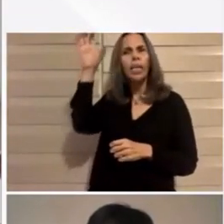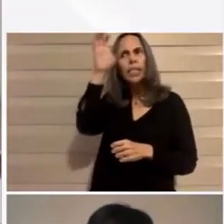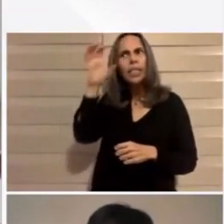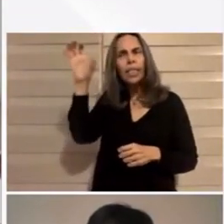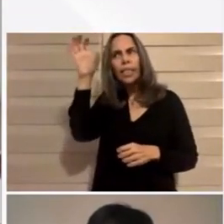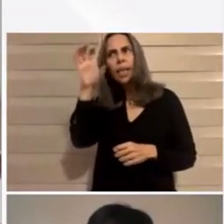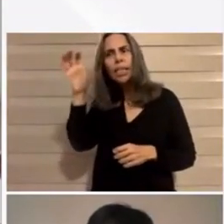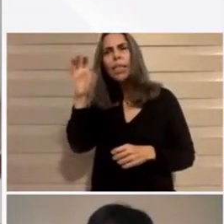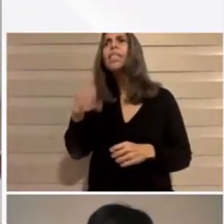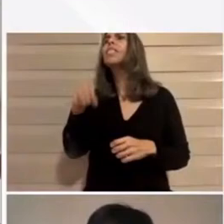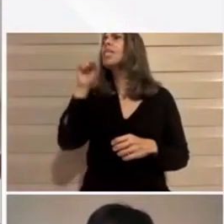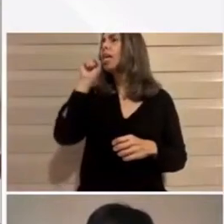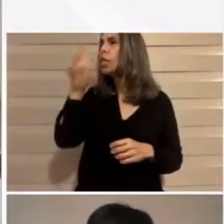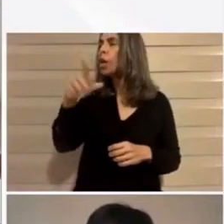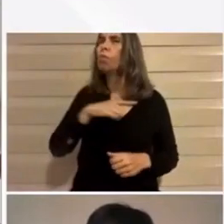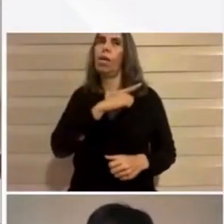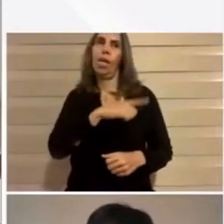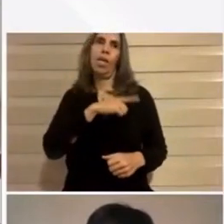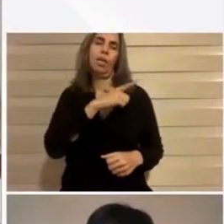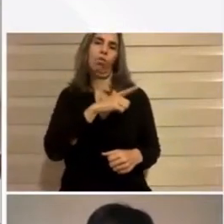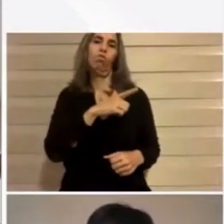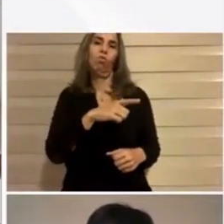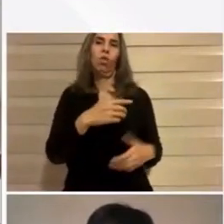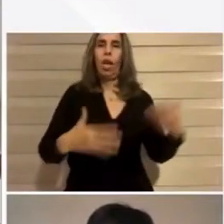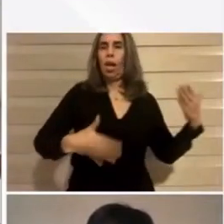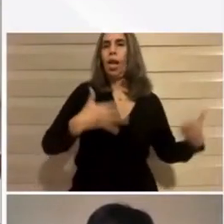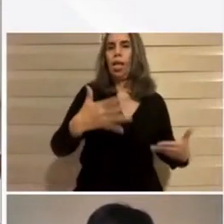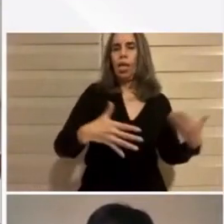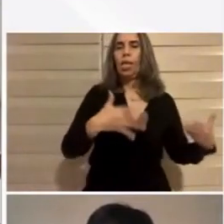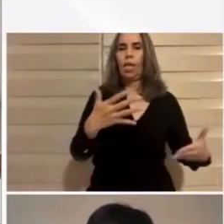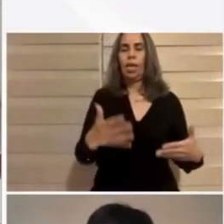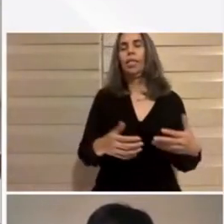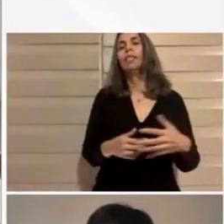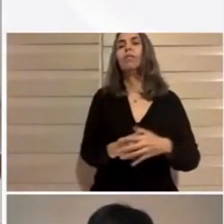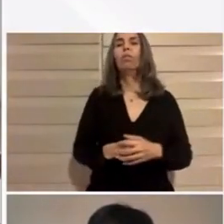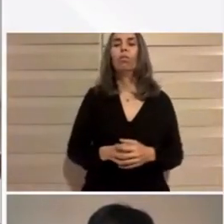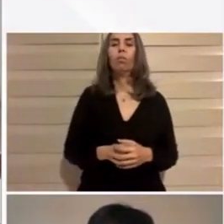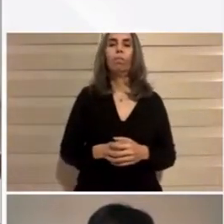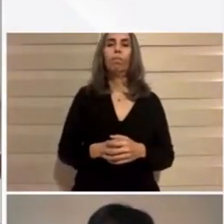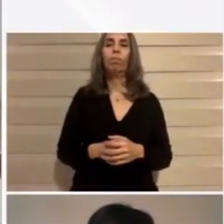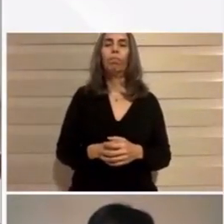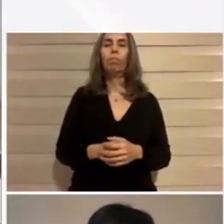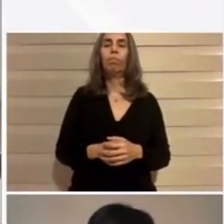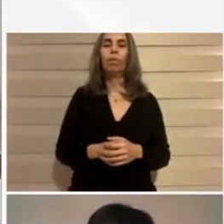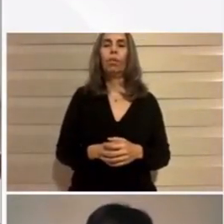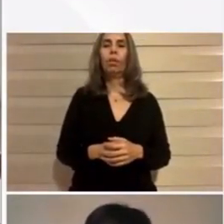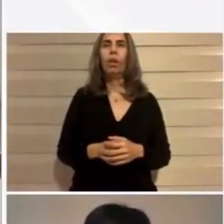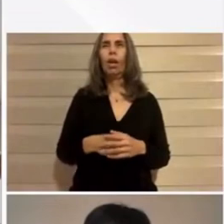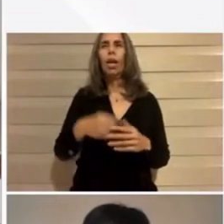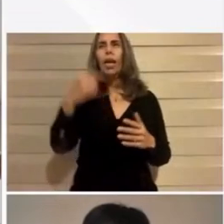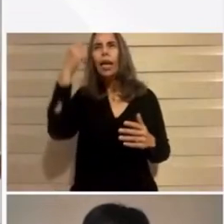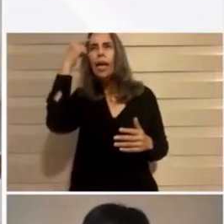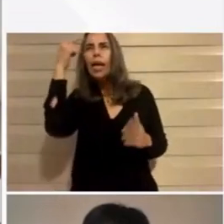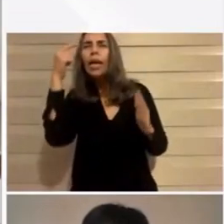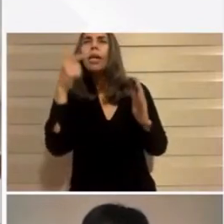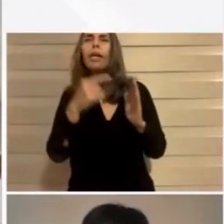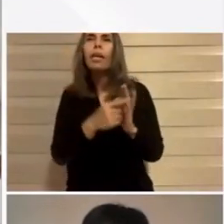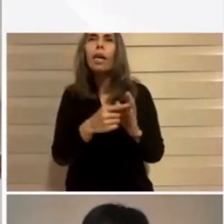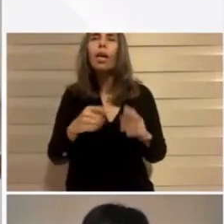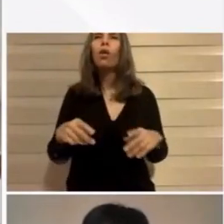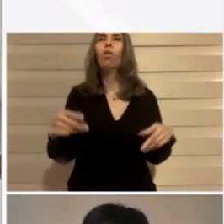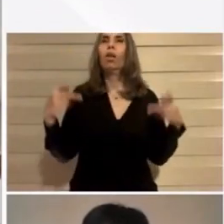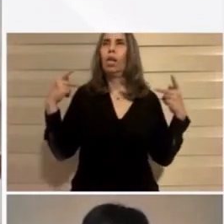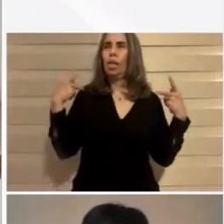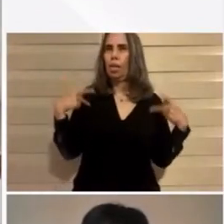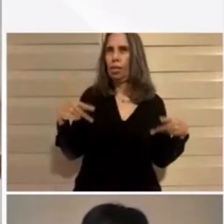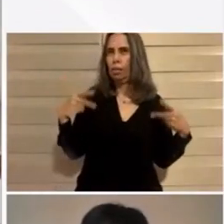danza también. Le interesa y es su pasión. Creo que los seres humanos somos múltiples